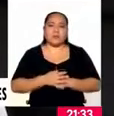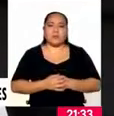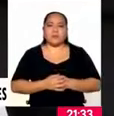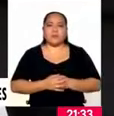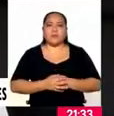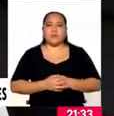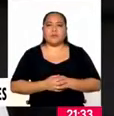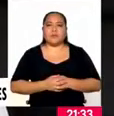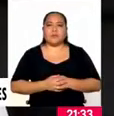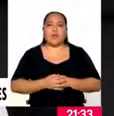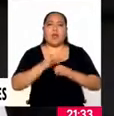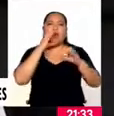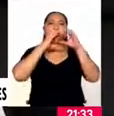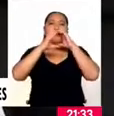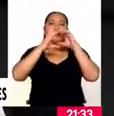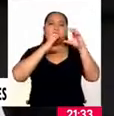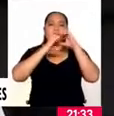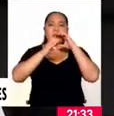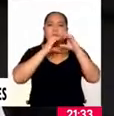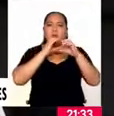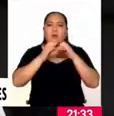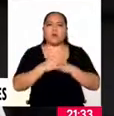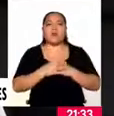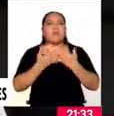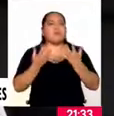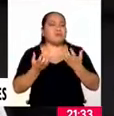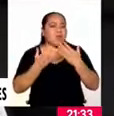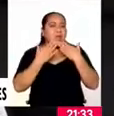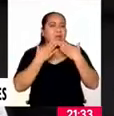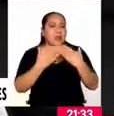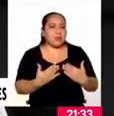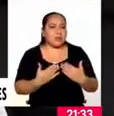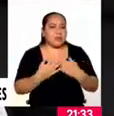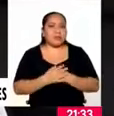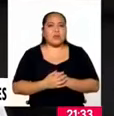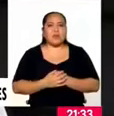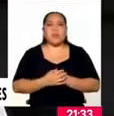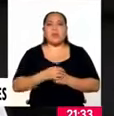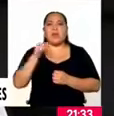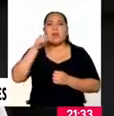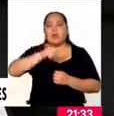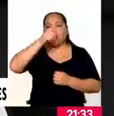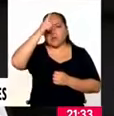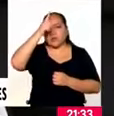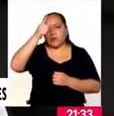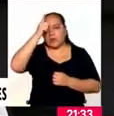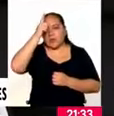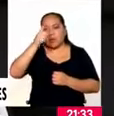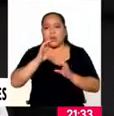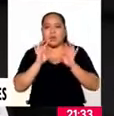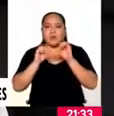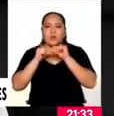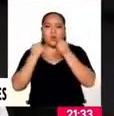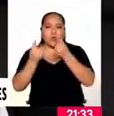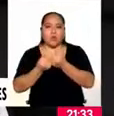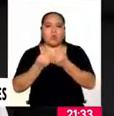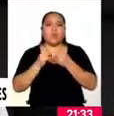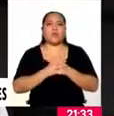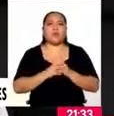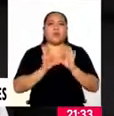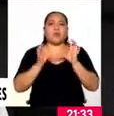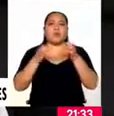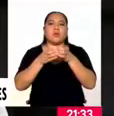En cuanto al diálogo, quiero agradecer a las dirigencias sindicales de la